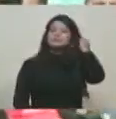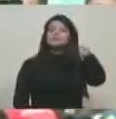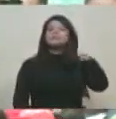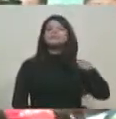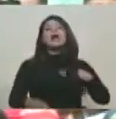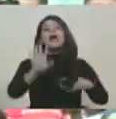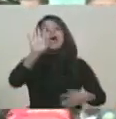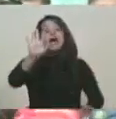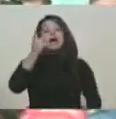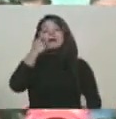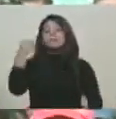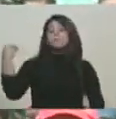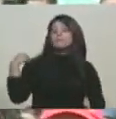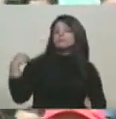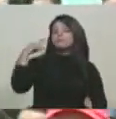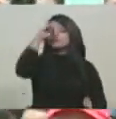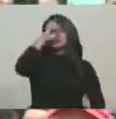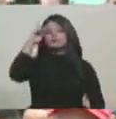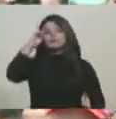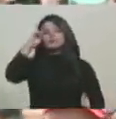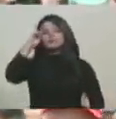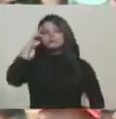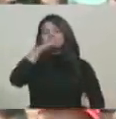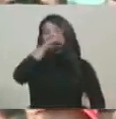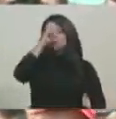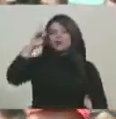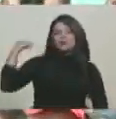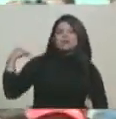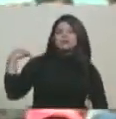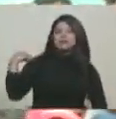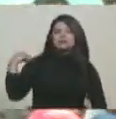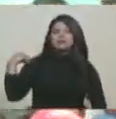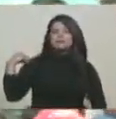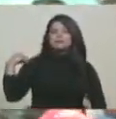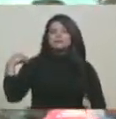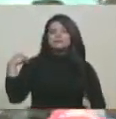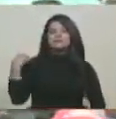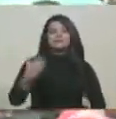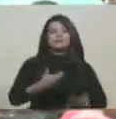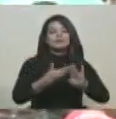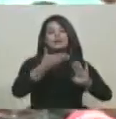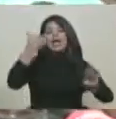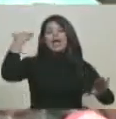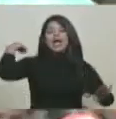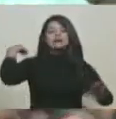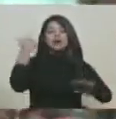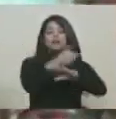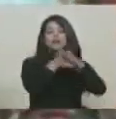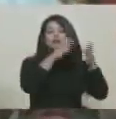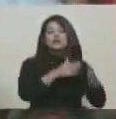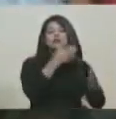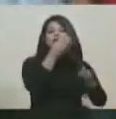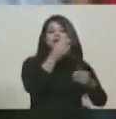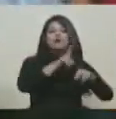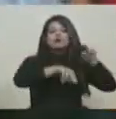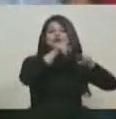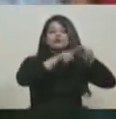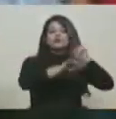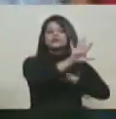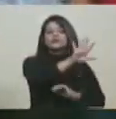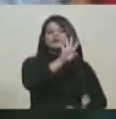Ah, me dice Vilma un número significativo. El anterior gobernador en 4 años hizo 54